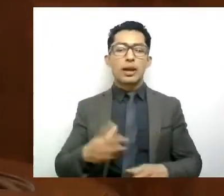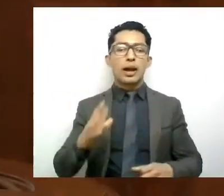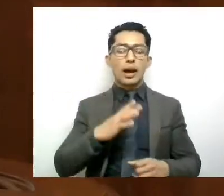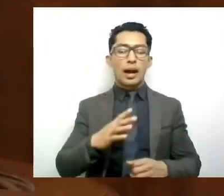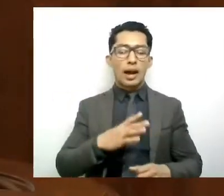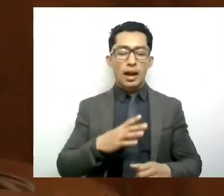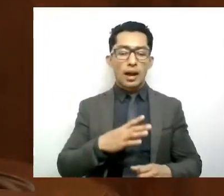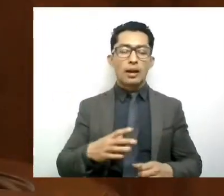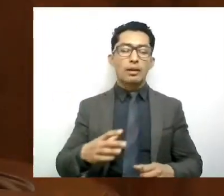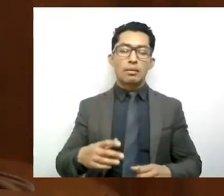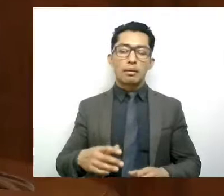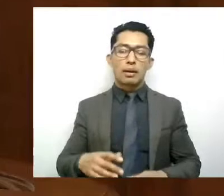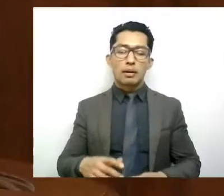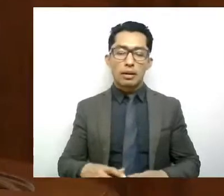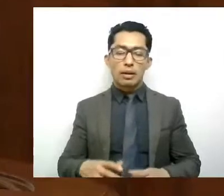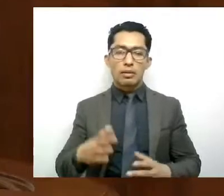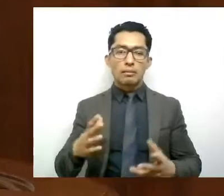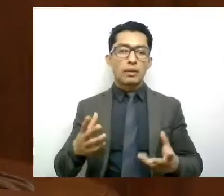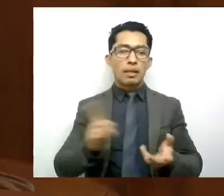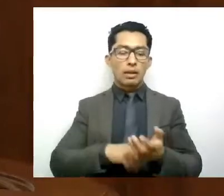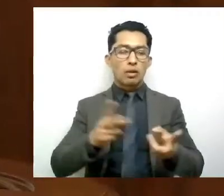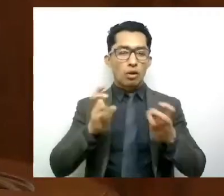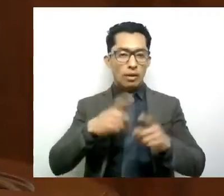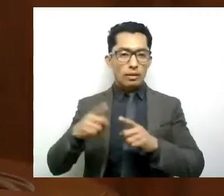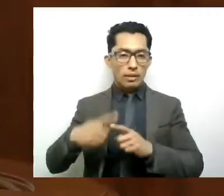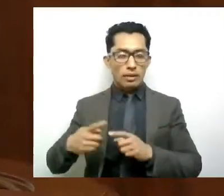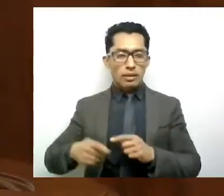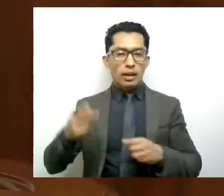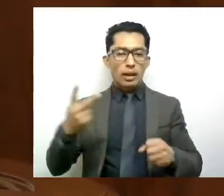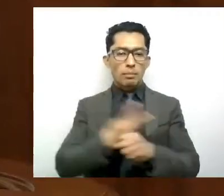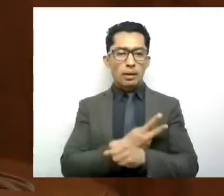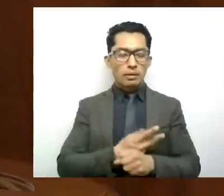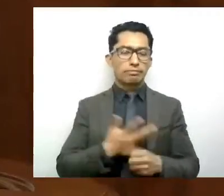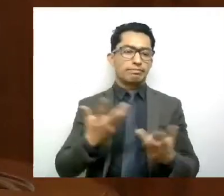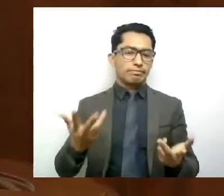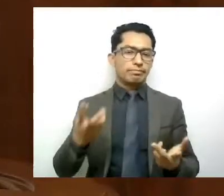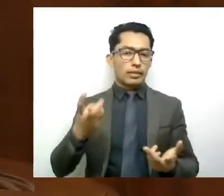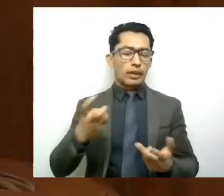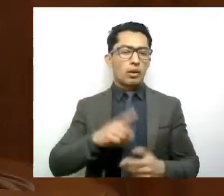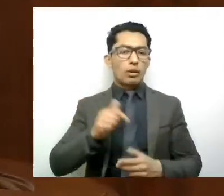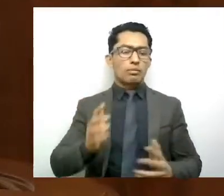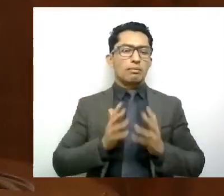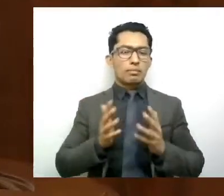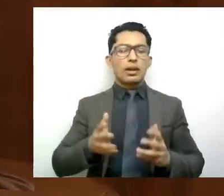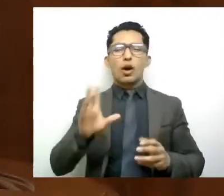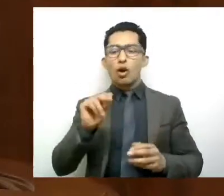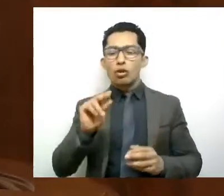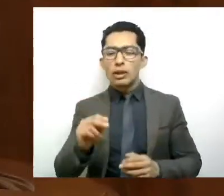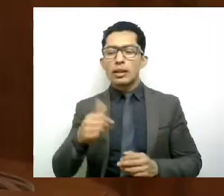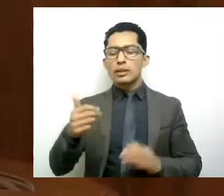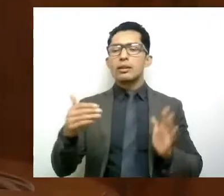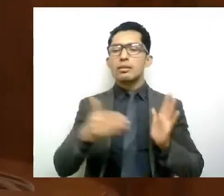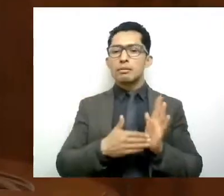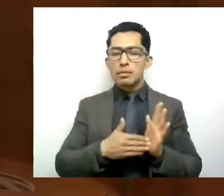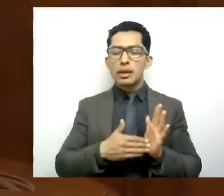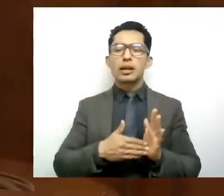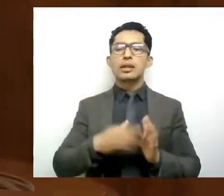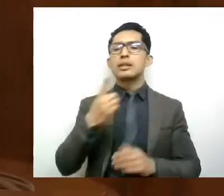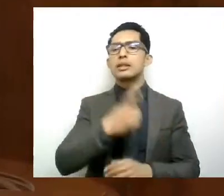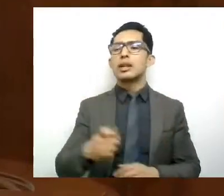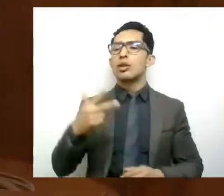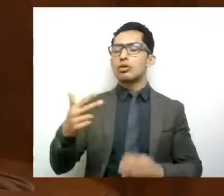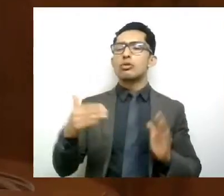vandalizados o registraban robos, lo que representaba en ese momento entre 86,000 y 108,000